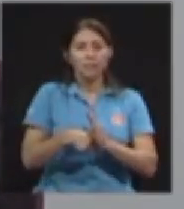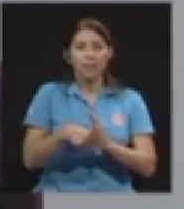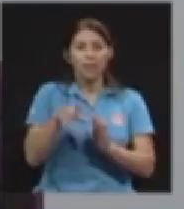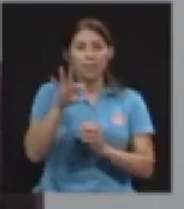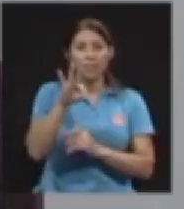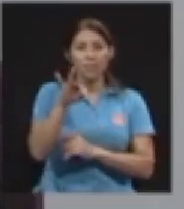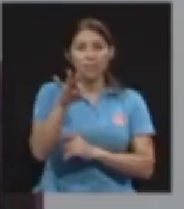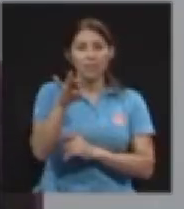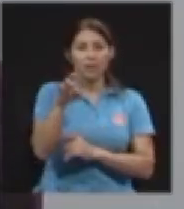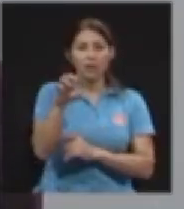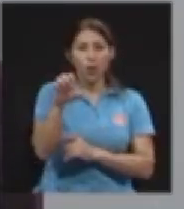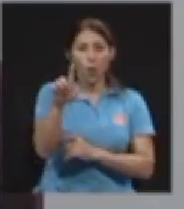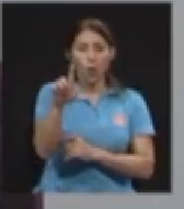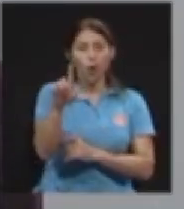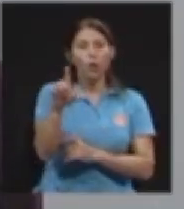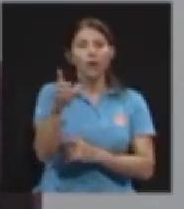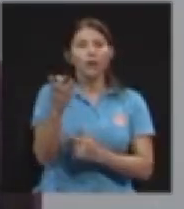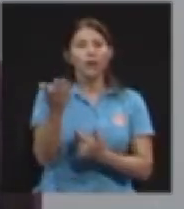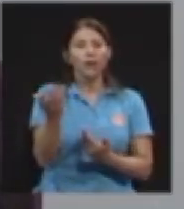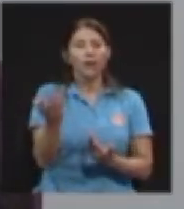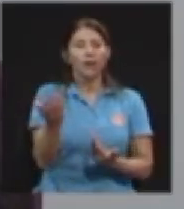Tirol es